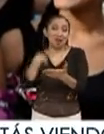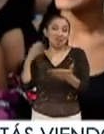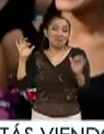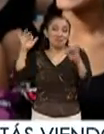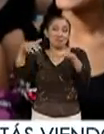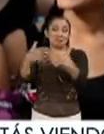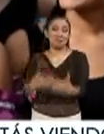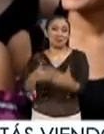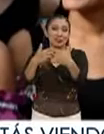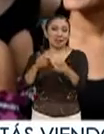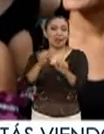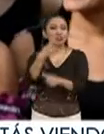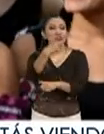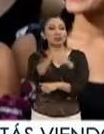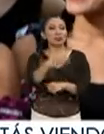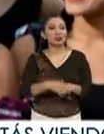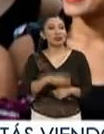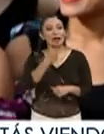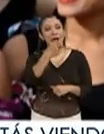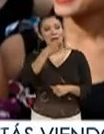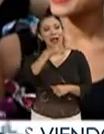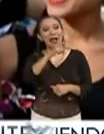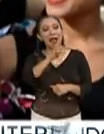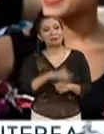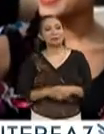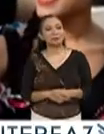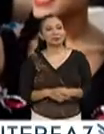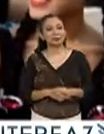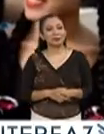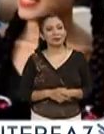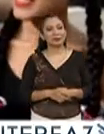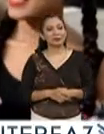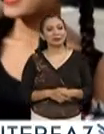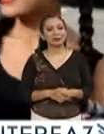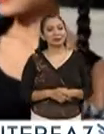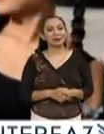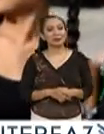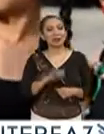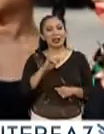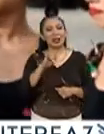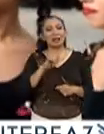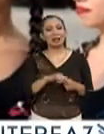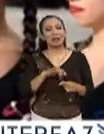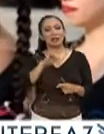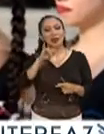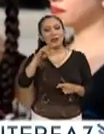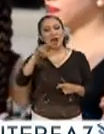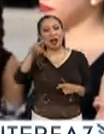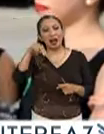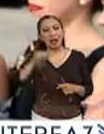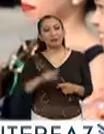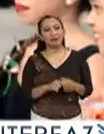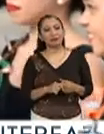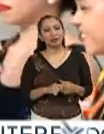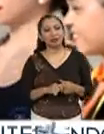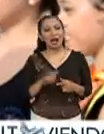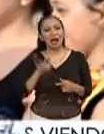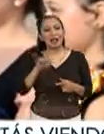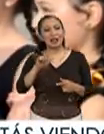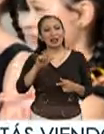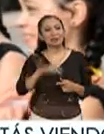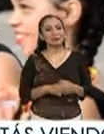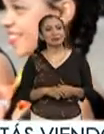gran empresa dancística. ¿Cuál es tu nombre? Gabriele Galo. Júlia de Moraes. Giovana Oliveira. Aline